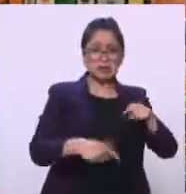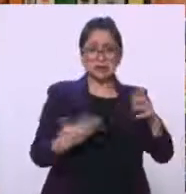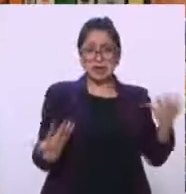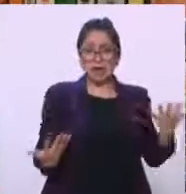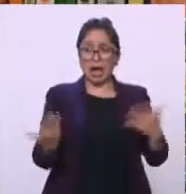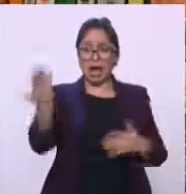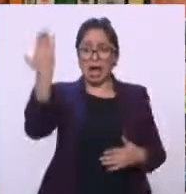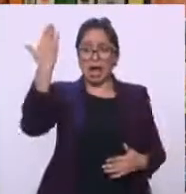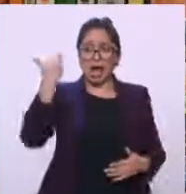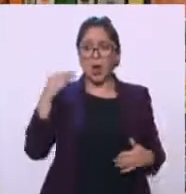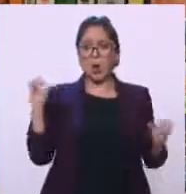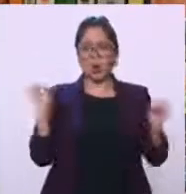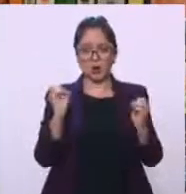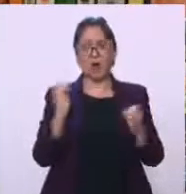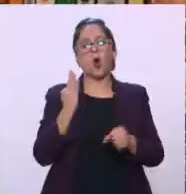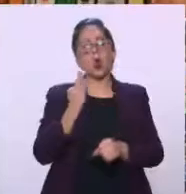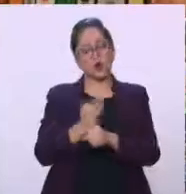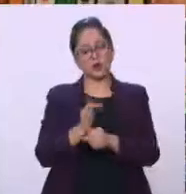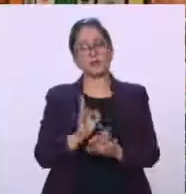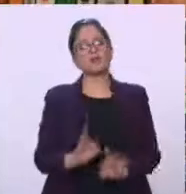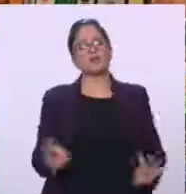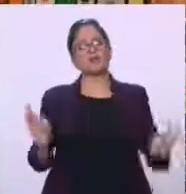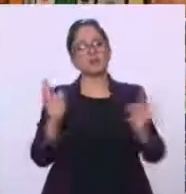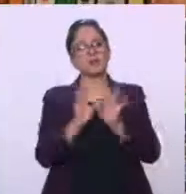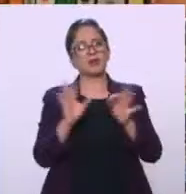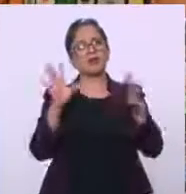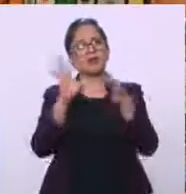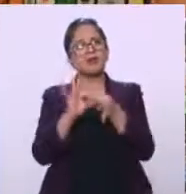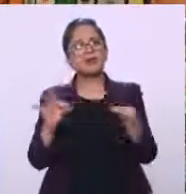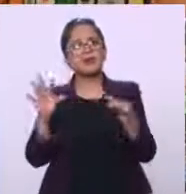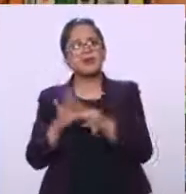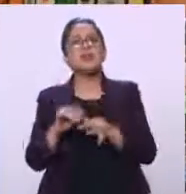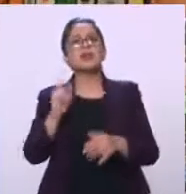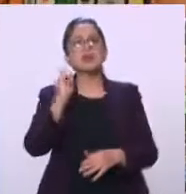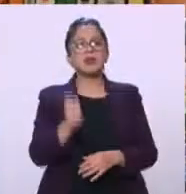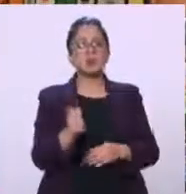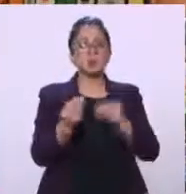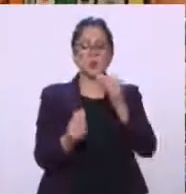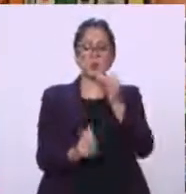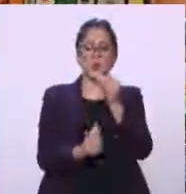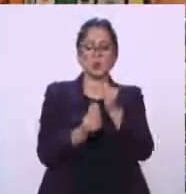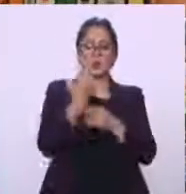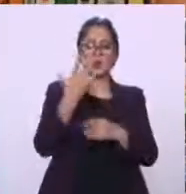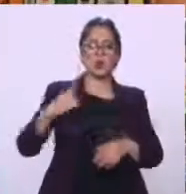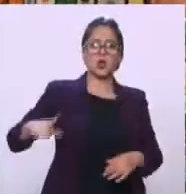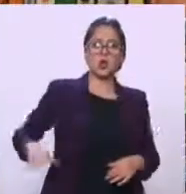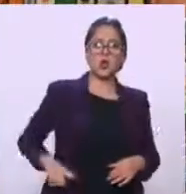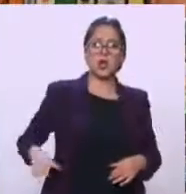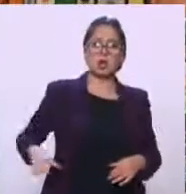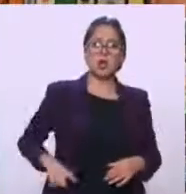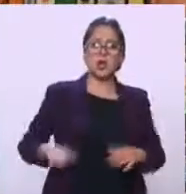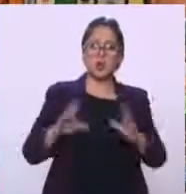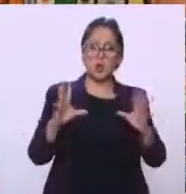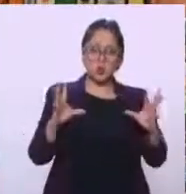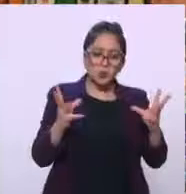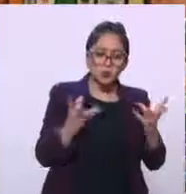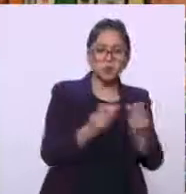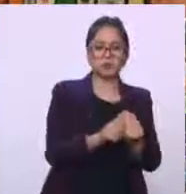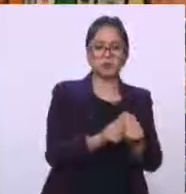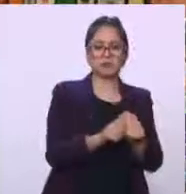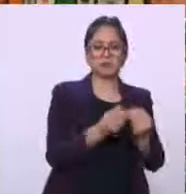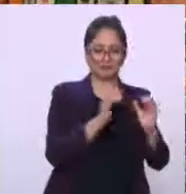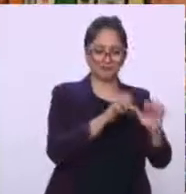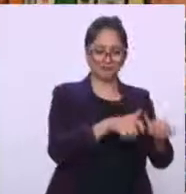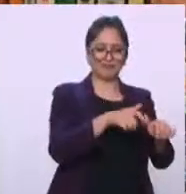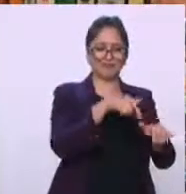es importante decirlo, sin la transformación, sin la entrada de un nuevo gobierno. La transformación no puede ser si no hay